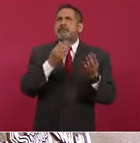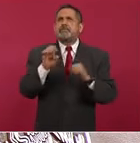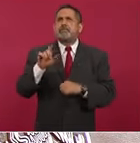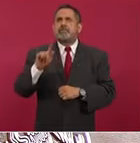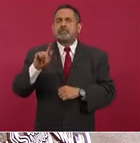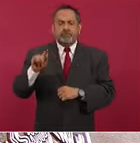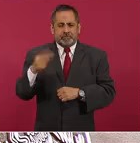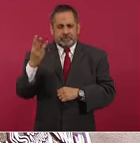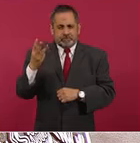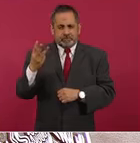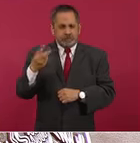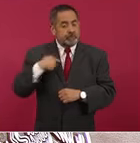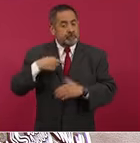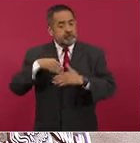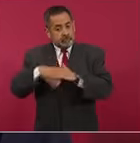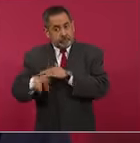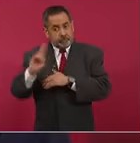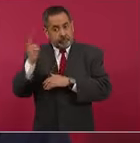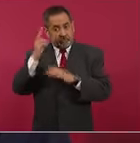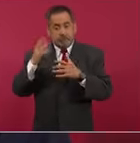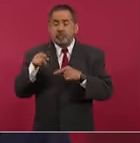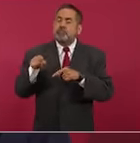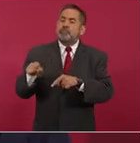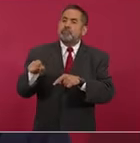1973, me tocó